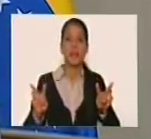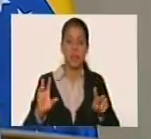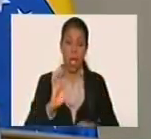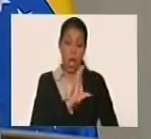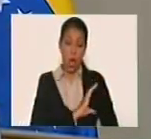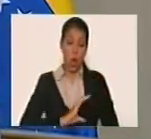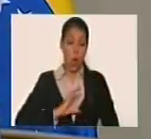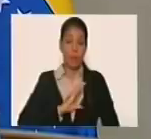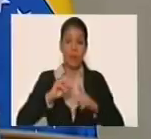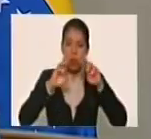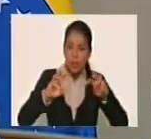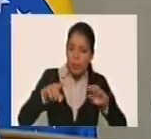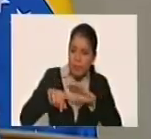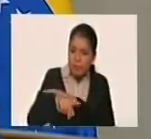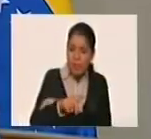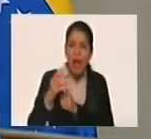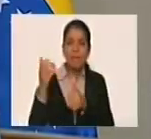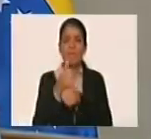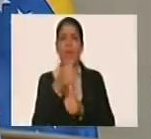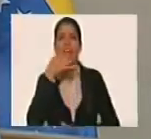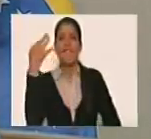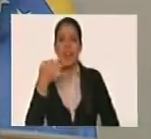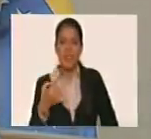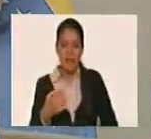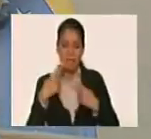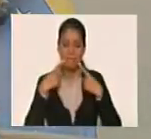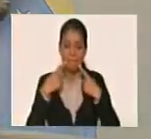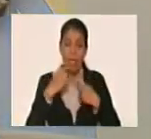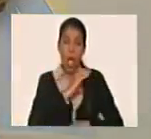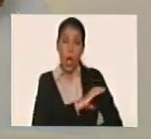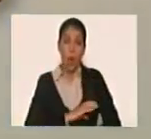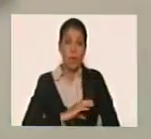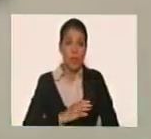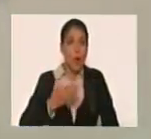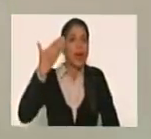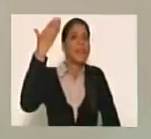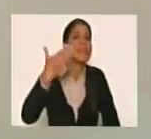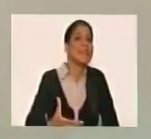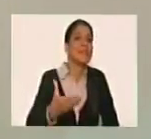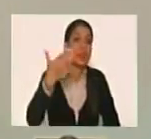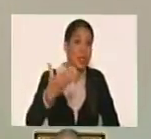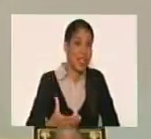Verdad fue un paso gigantesco, porque la impunidad